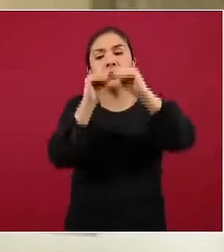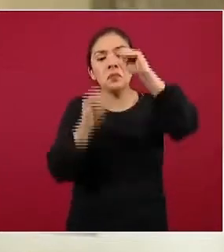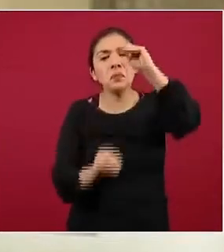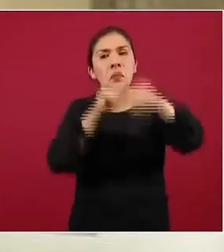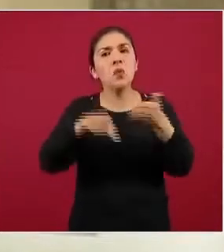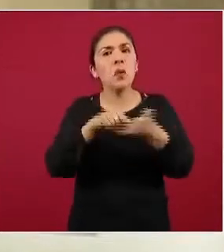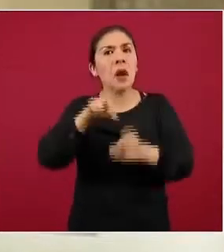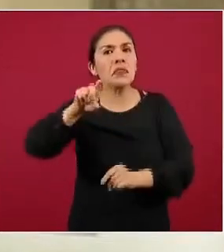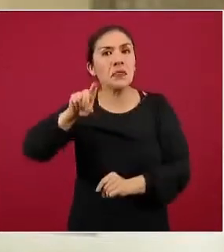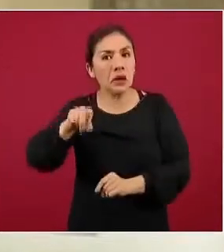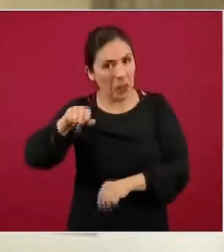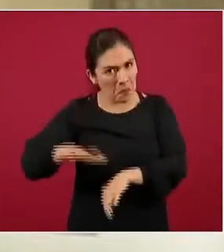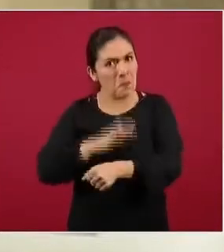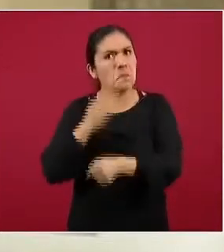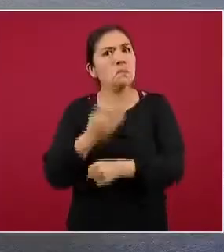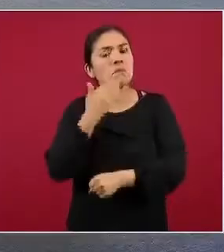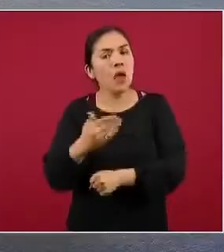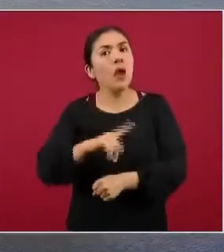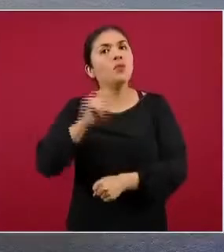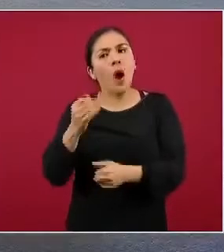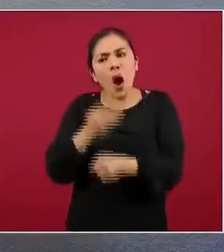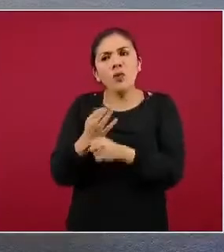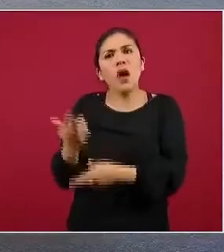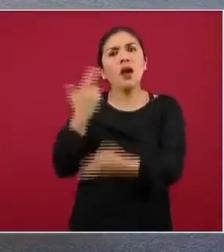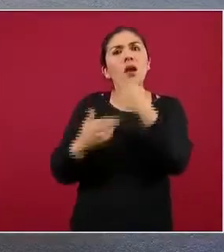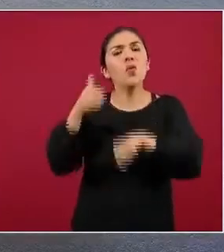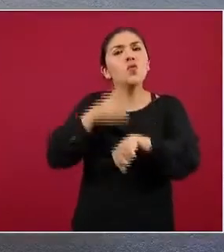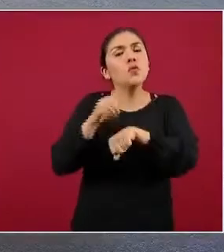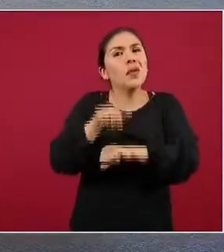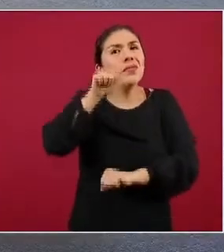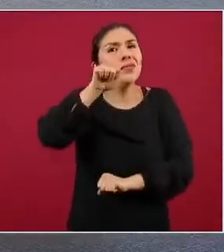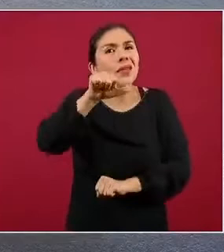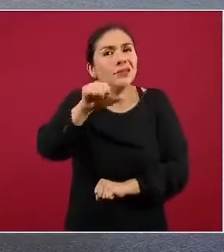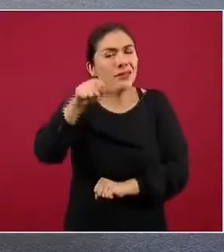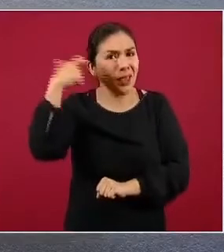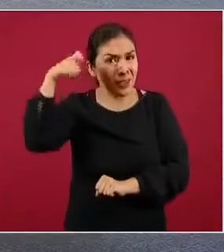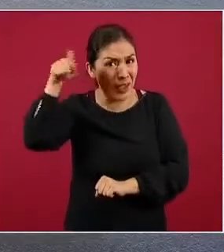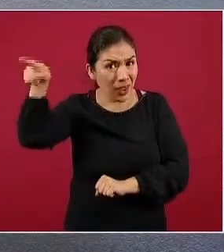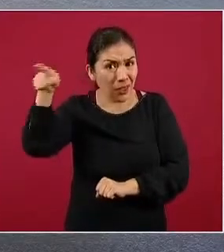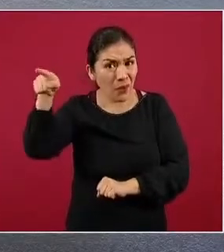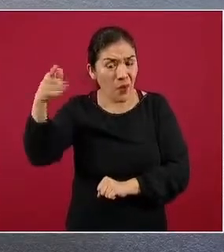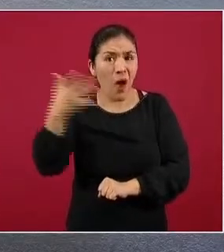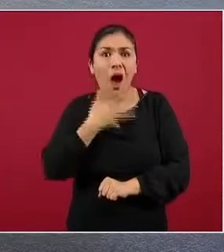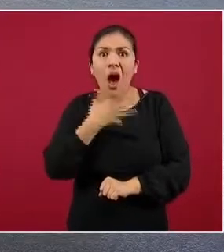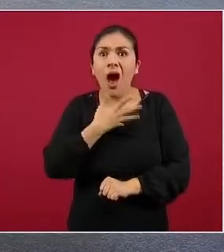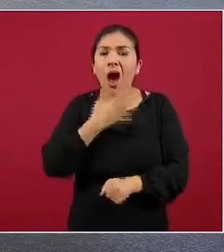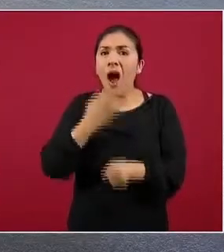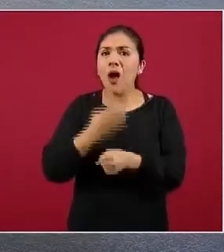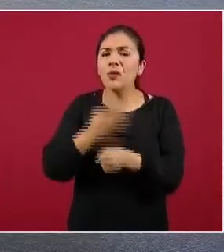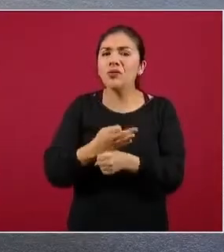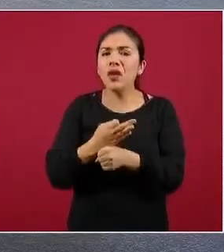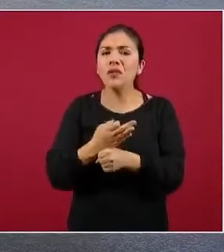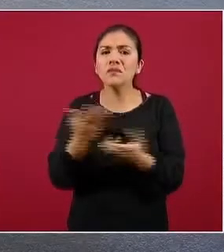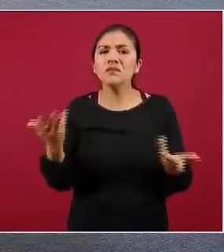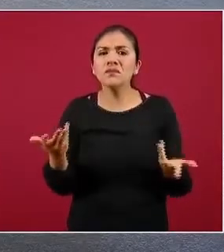30, que era una buena posición, y ha regresado ahorita al 16. Querétaro tiene